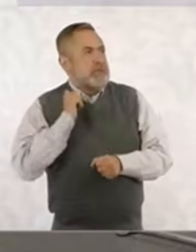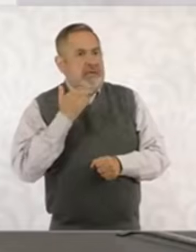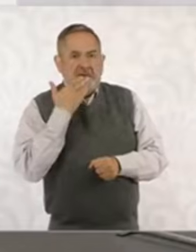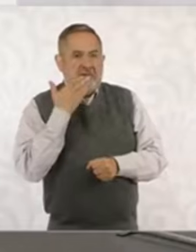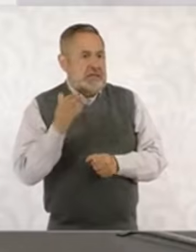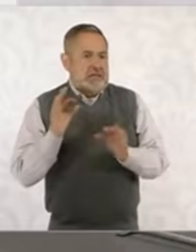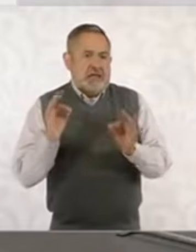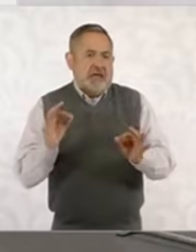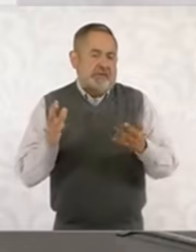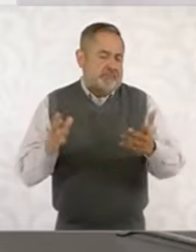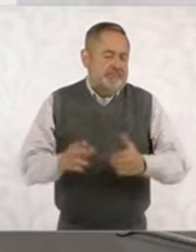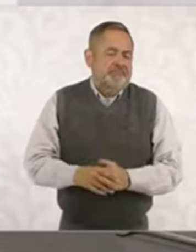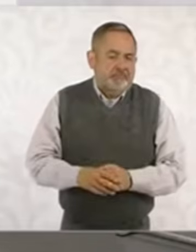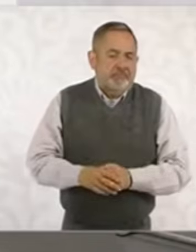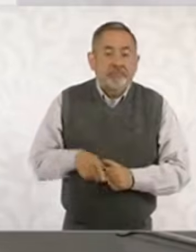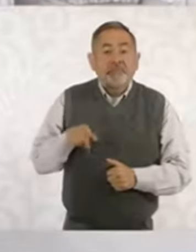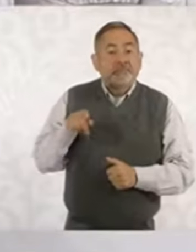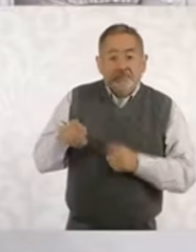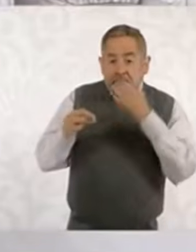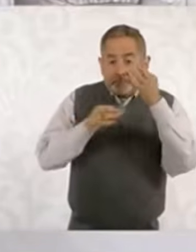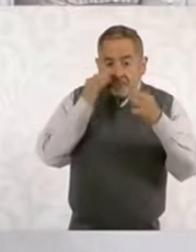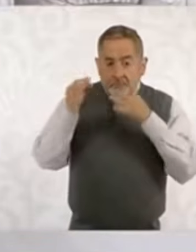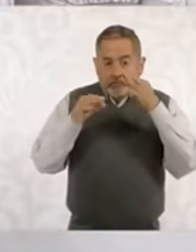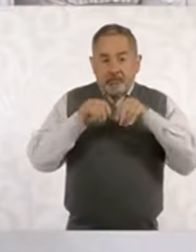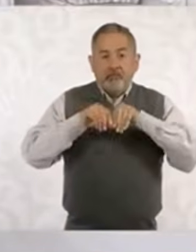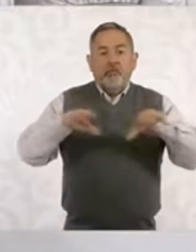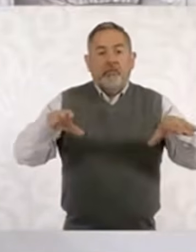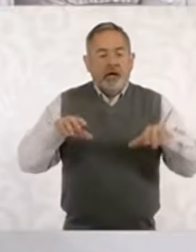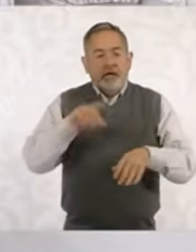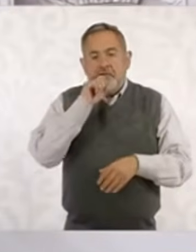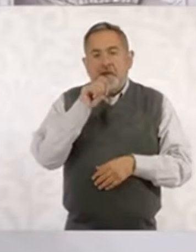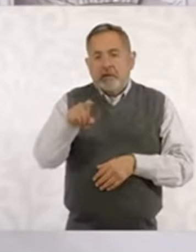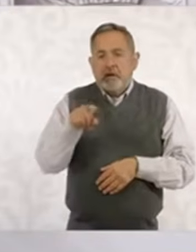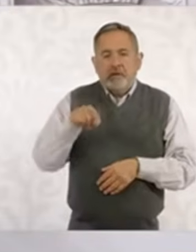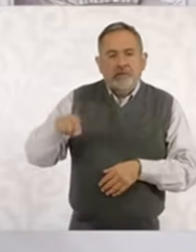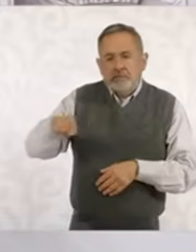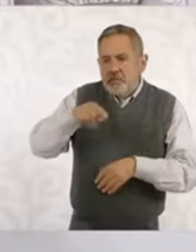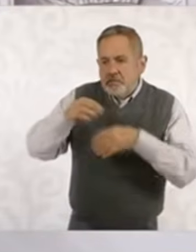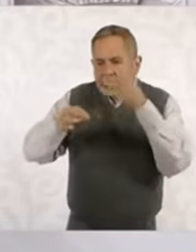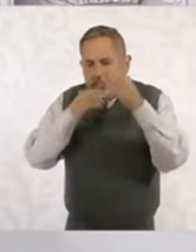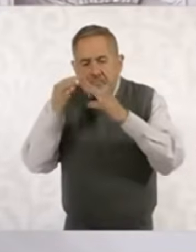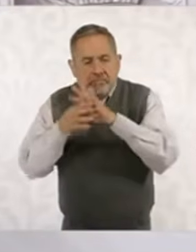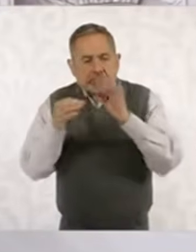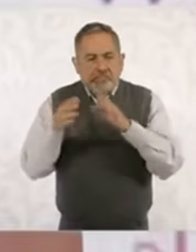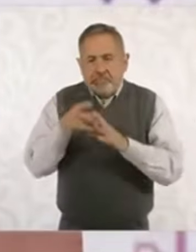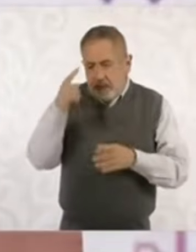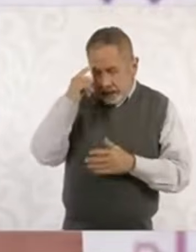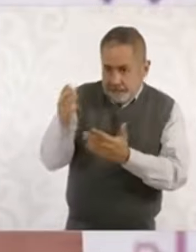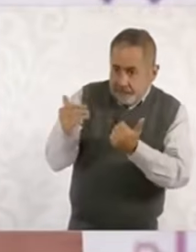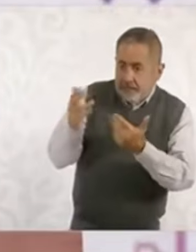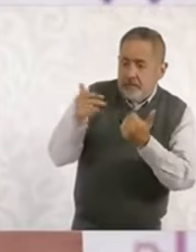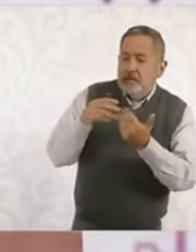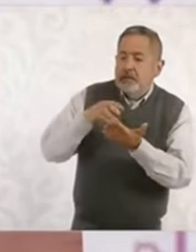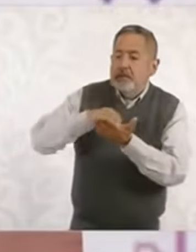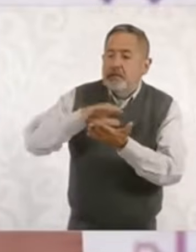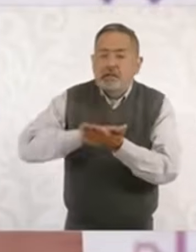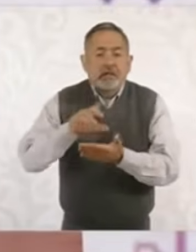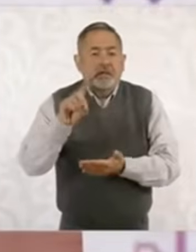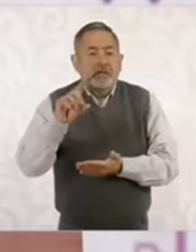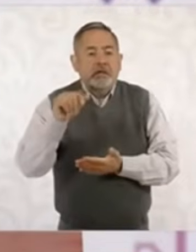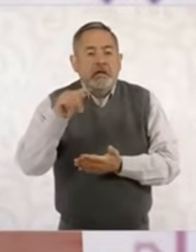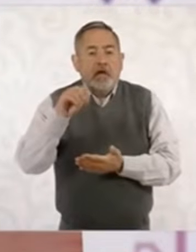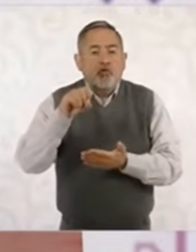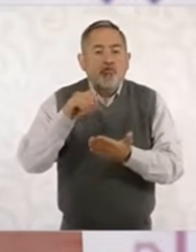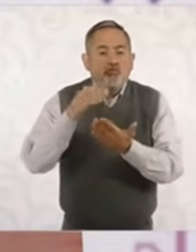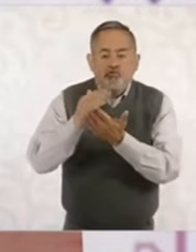sido posible por la difusión que ha tenido también nuestra campaña, la siguiente, de actualización de datos. Esto